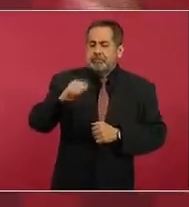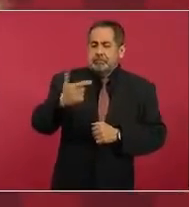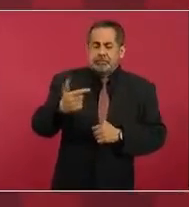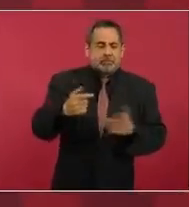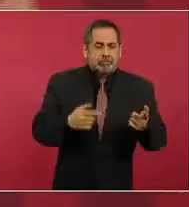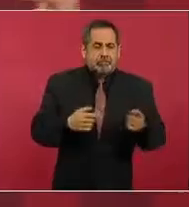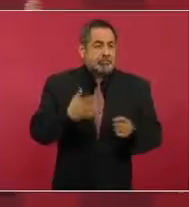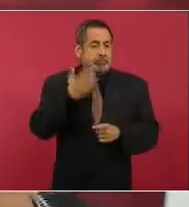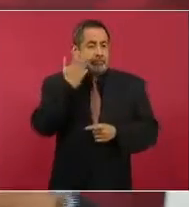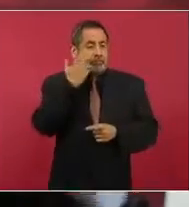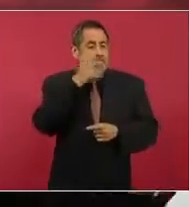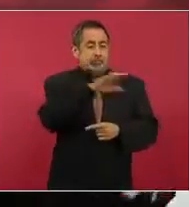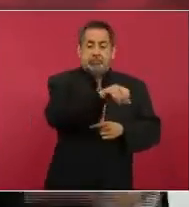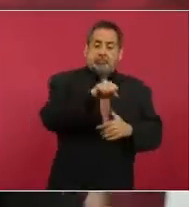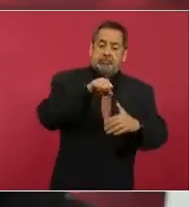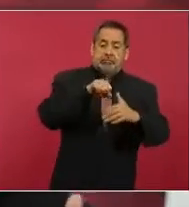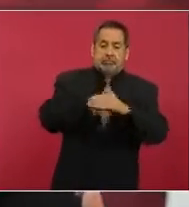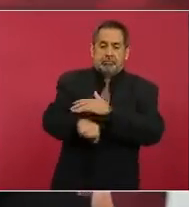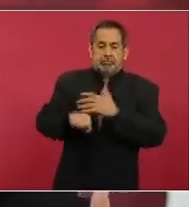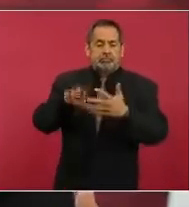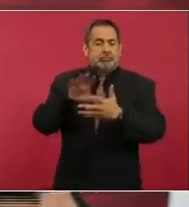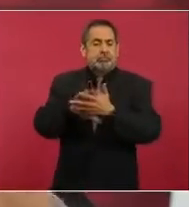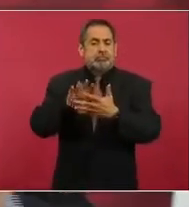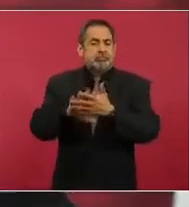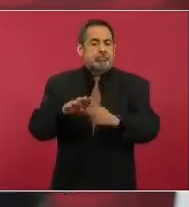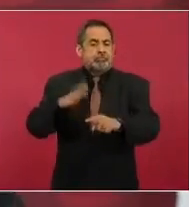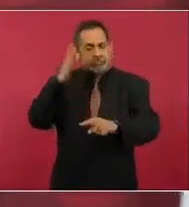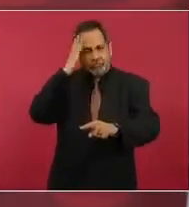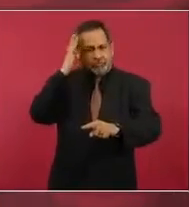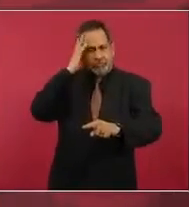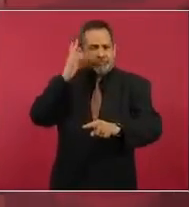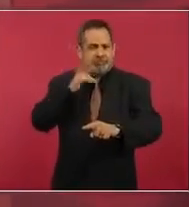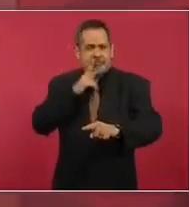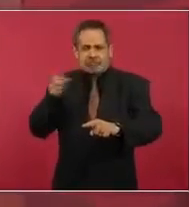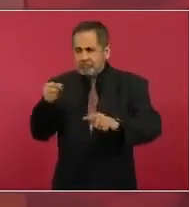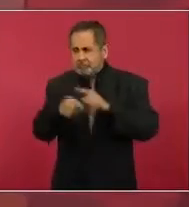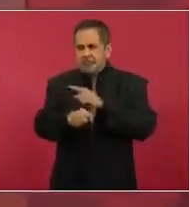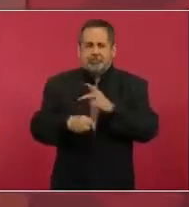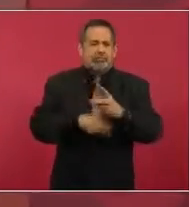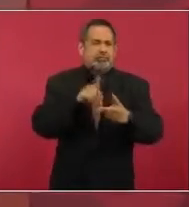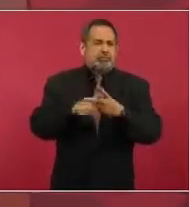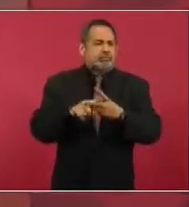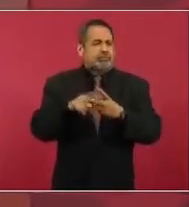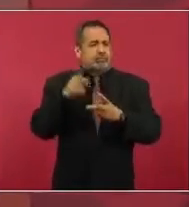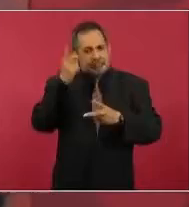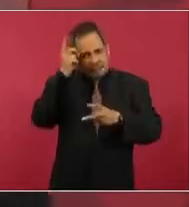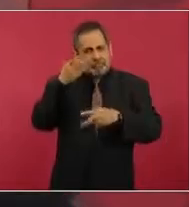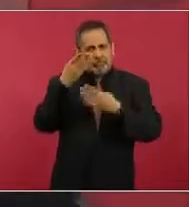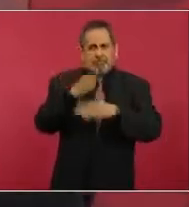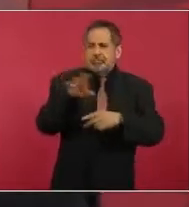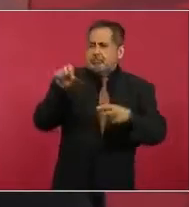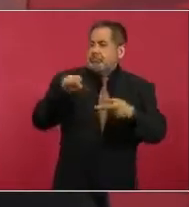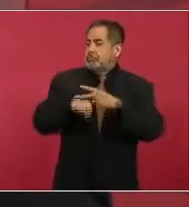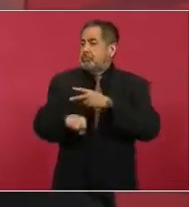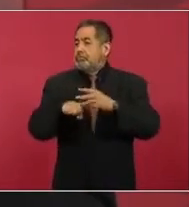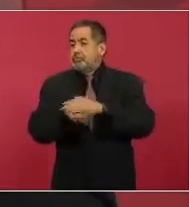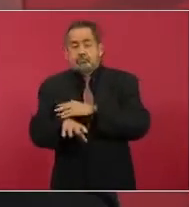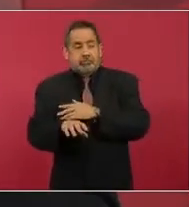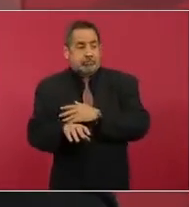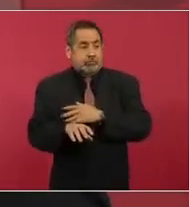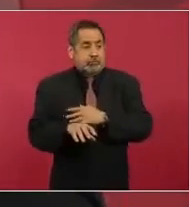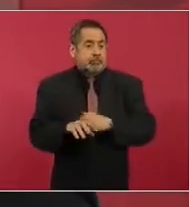meter a la cárcel al dirigente del sindicato petrolero y a un banquero, dos, tres, y ya.